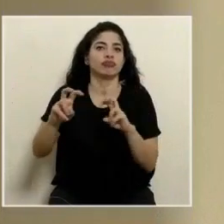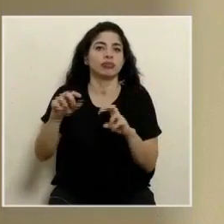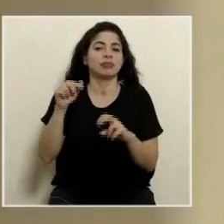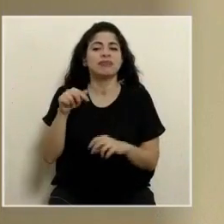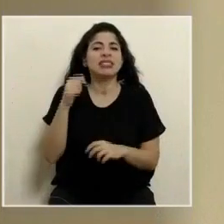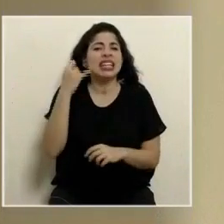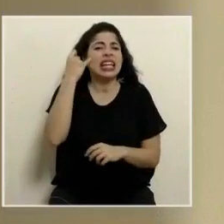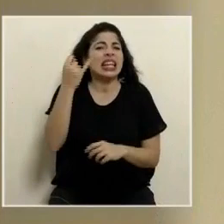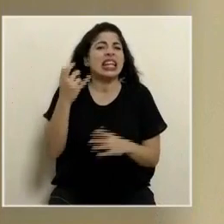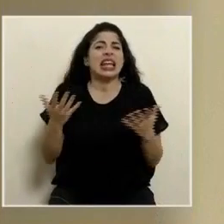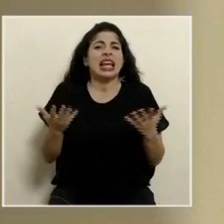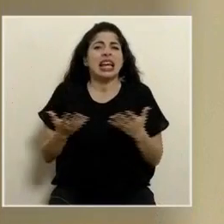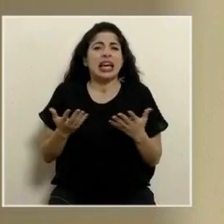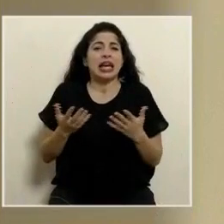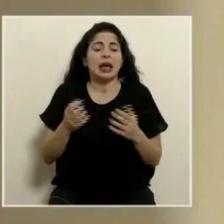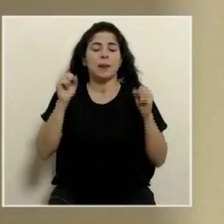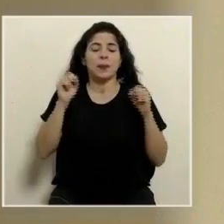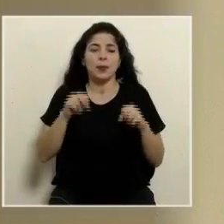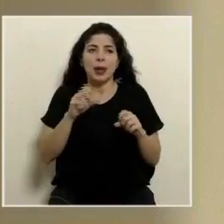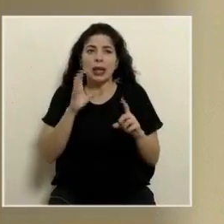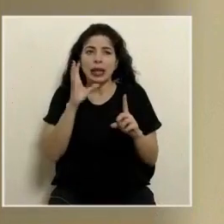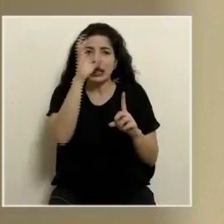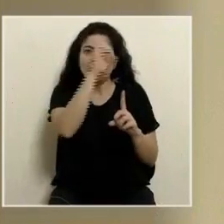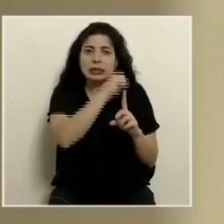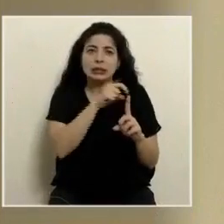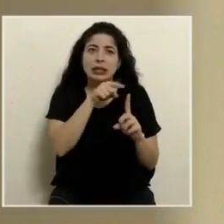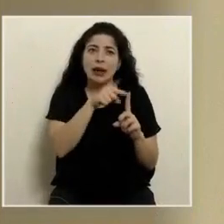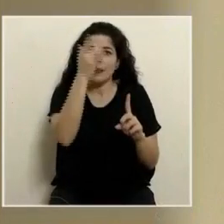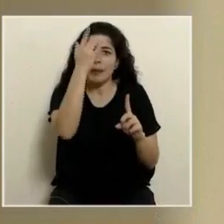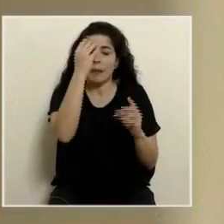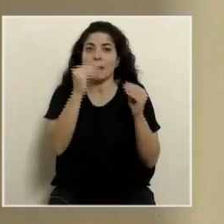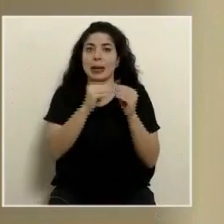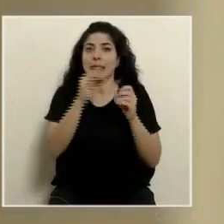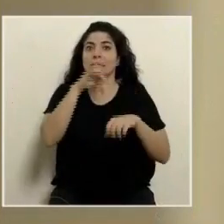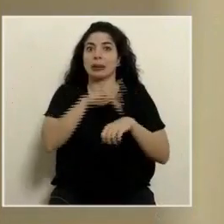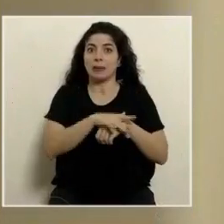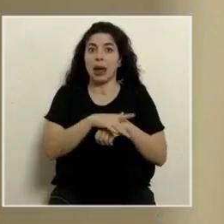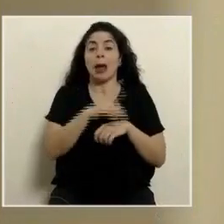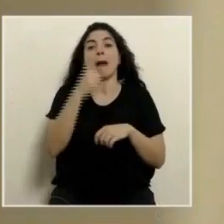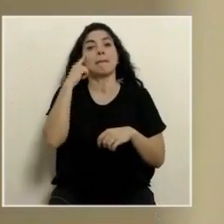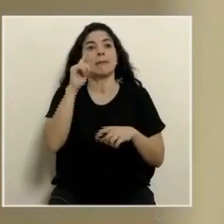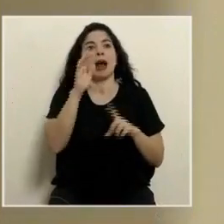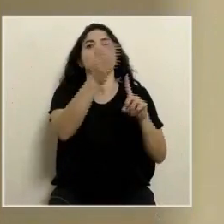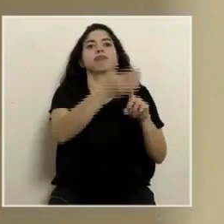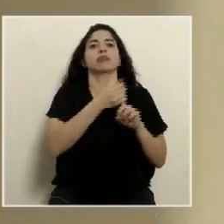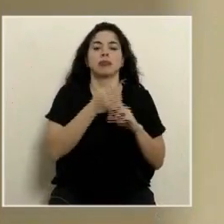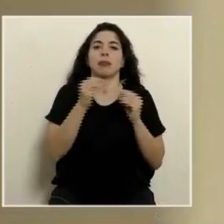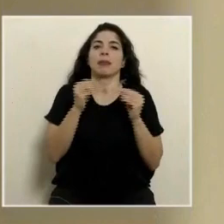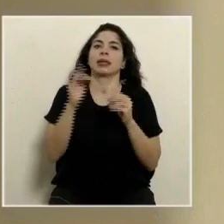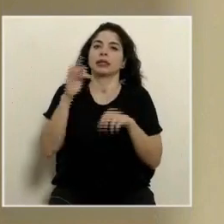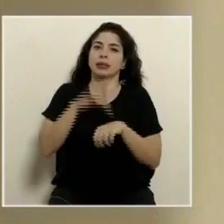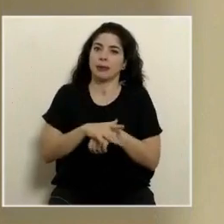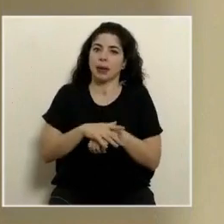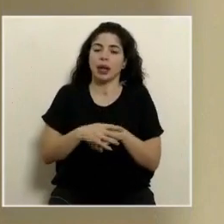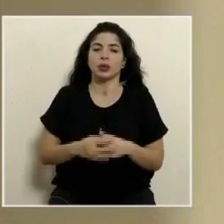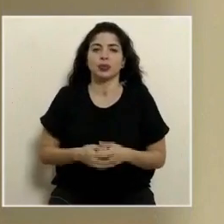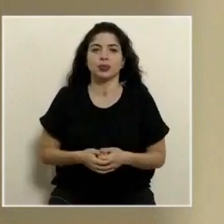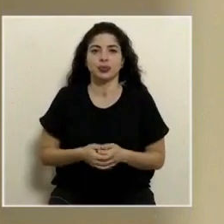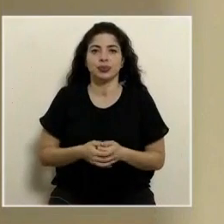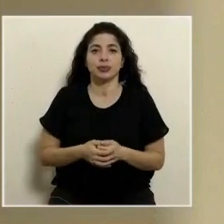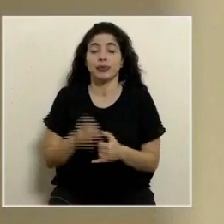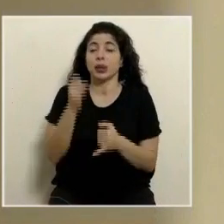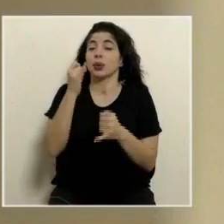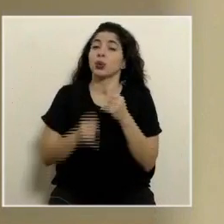con esto es una detección más temprana para un aislamiento más temprano. Y